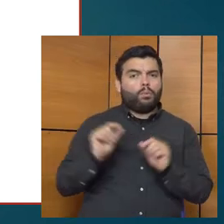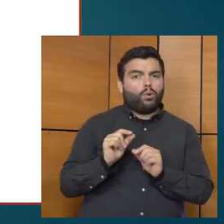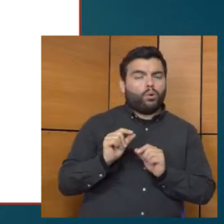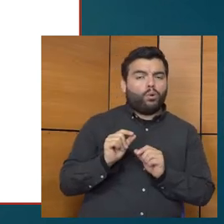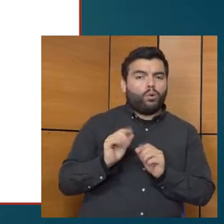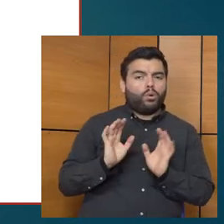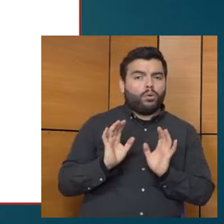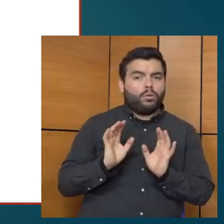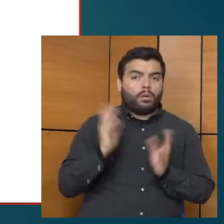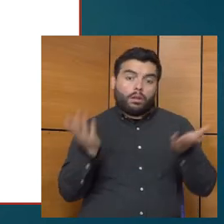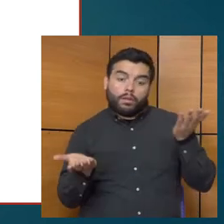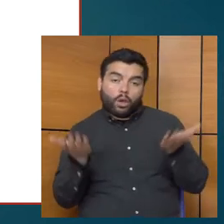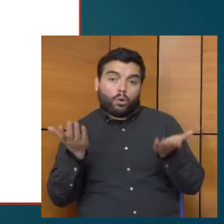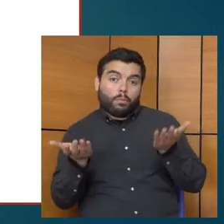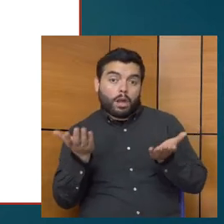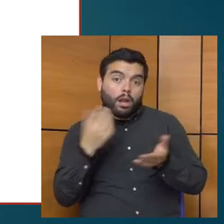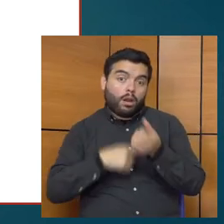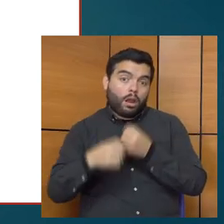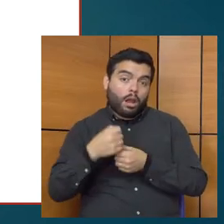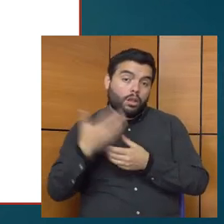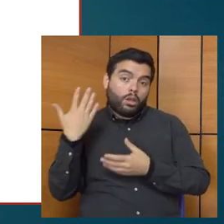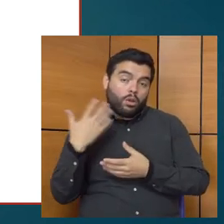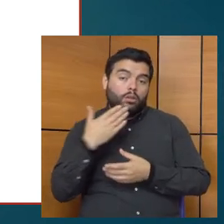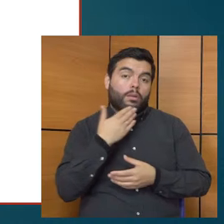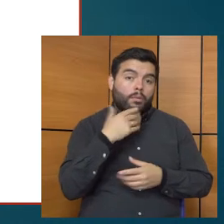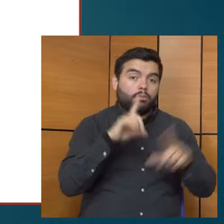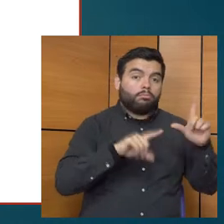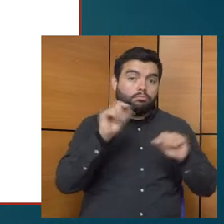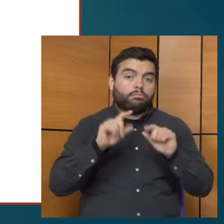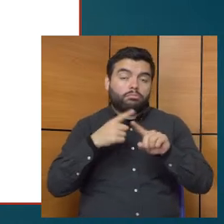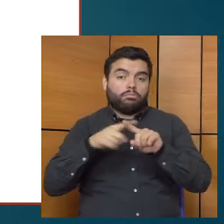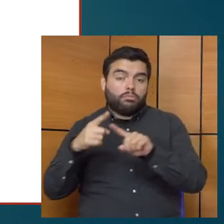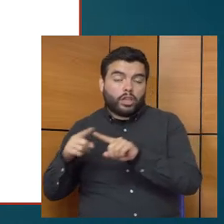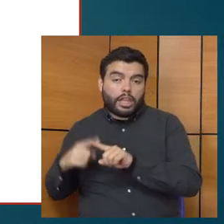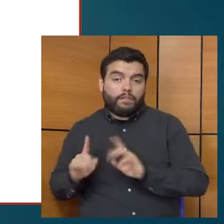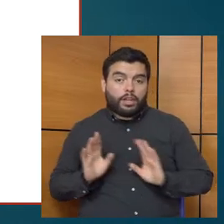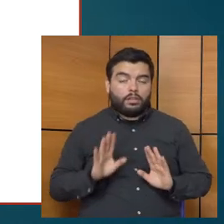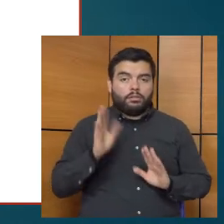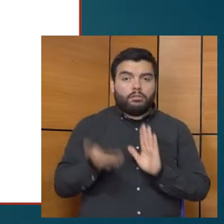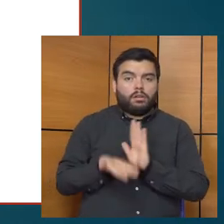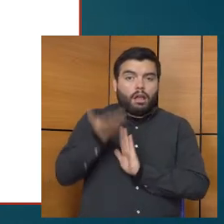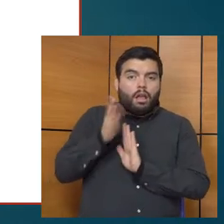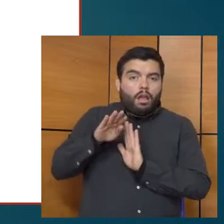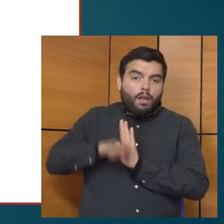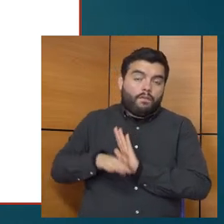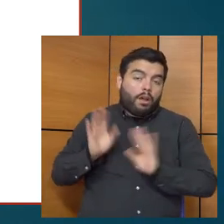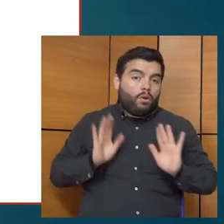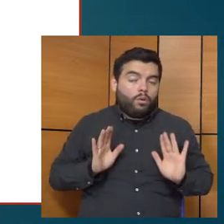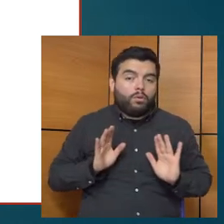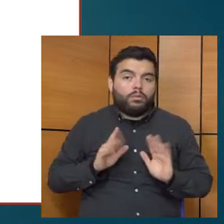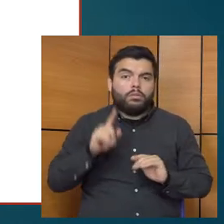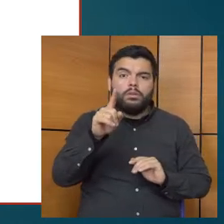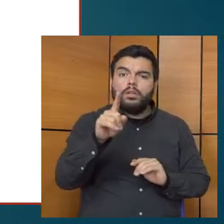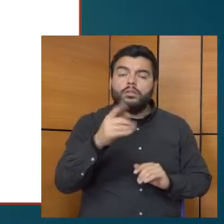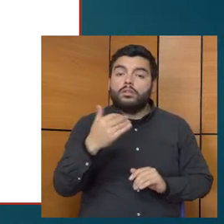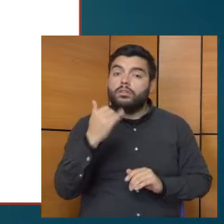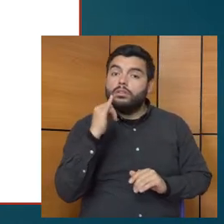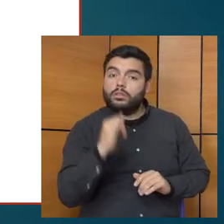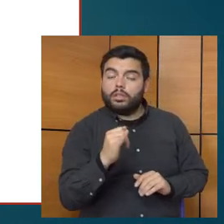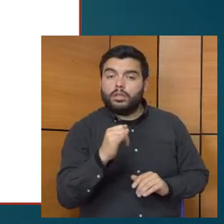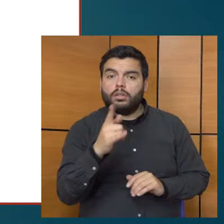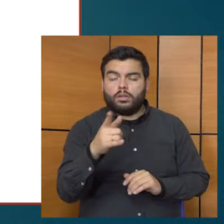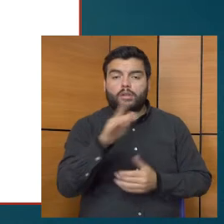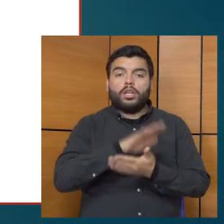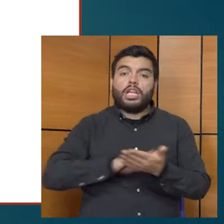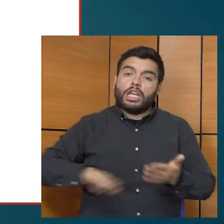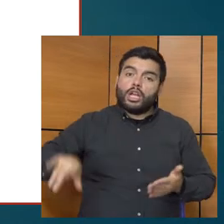pues hay que compararlo con otros indicadores para saber si ese índice es alto o es bajo. Es un valor muy próximo al promedio de los países de